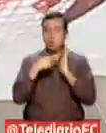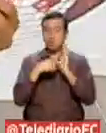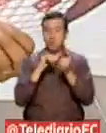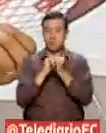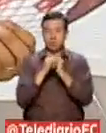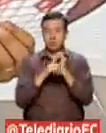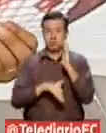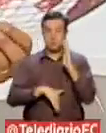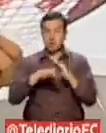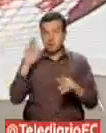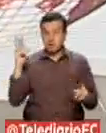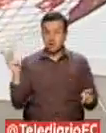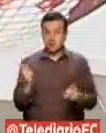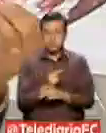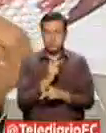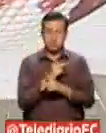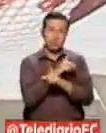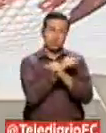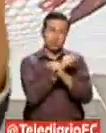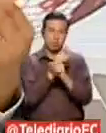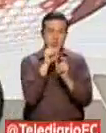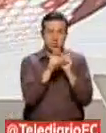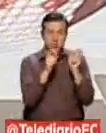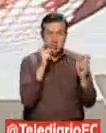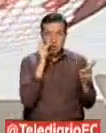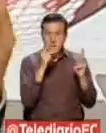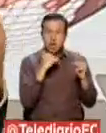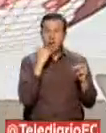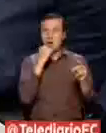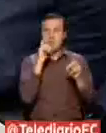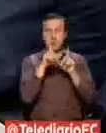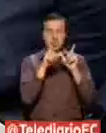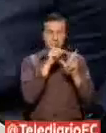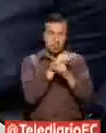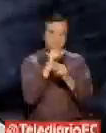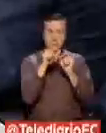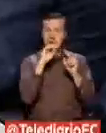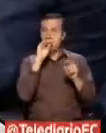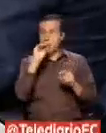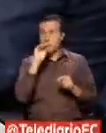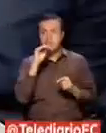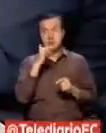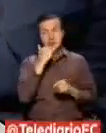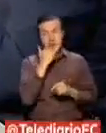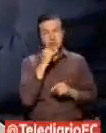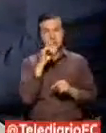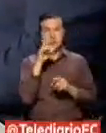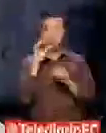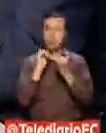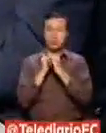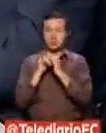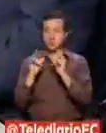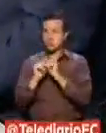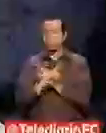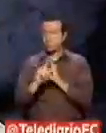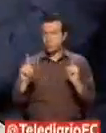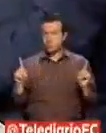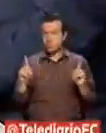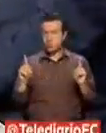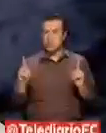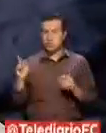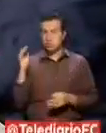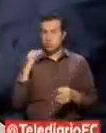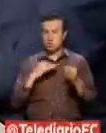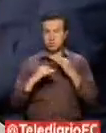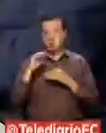es mucho más peligroso, porque en Twitter por lo menos tienes gente que de alguna manera trata de corregirte, o en Facebook, pero en WhatsApp no. A ver, refiéranos lo que ha dicho de